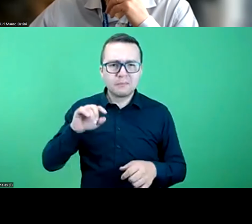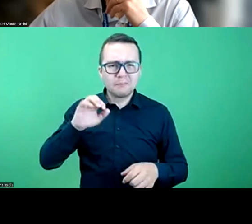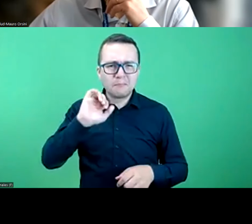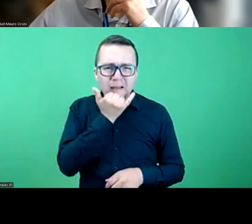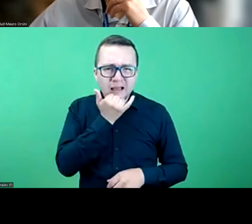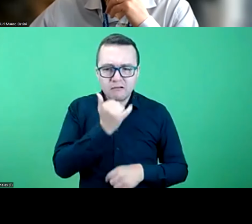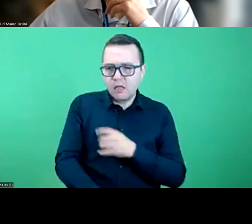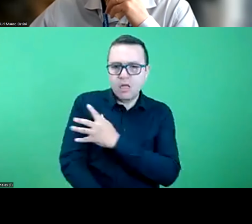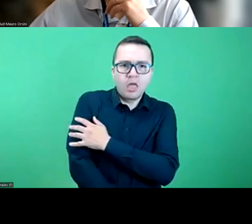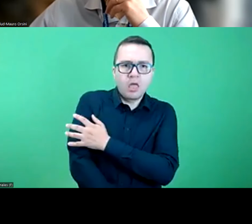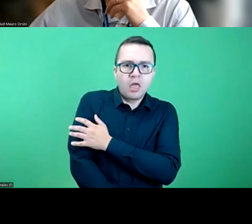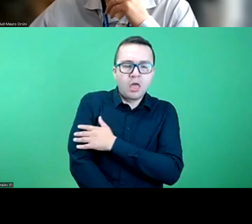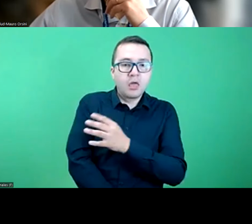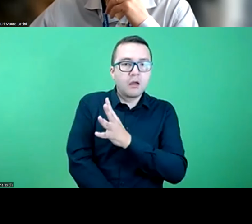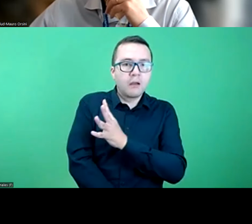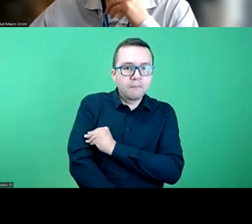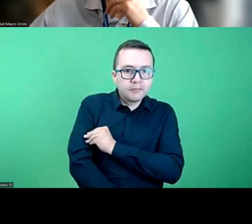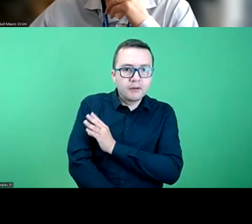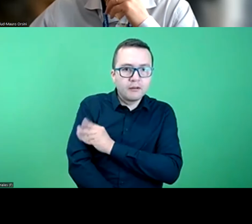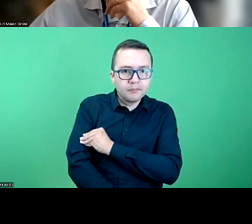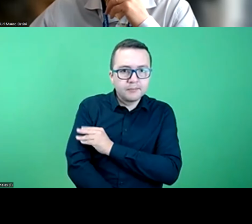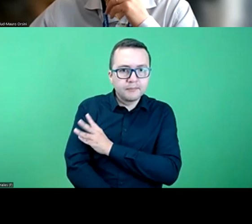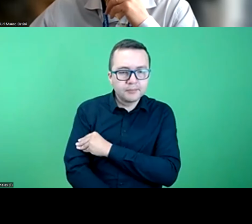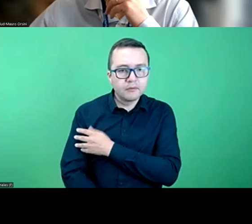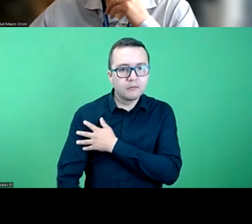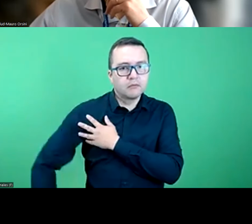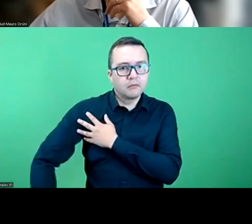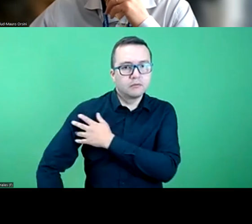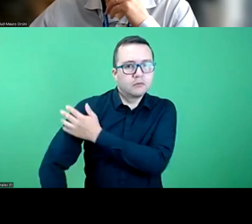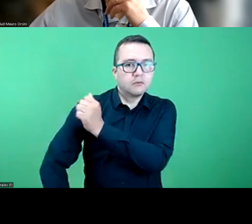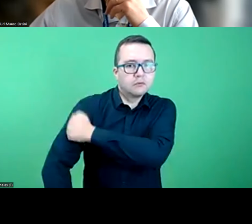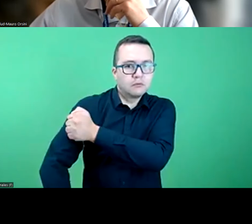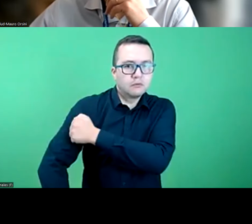de la vida diaria, y donde los muchos profesionales